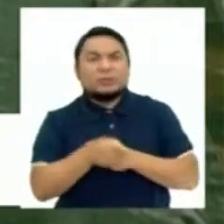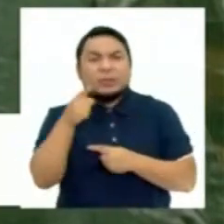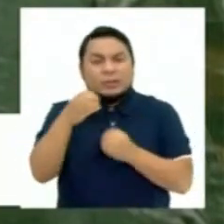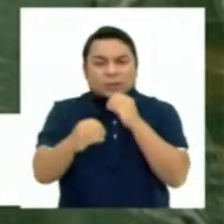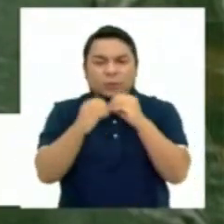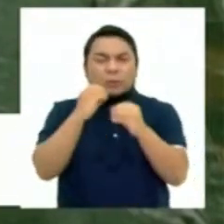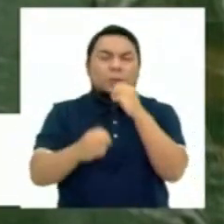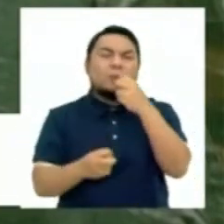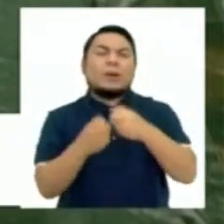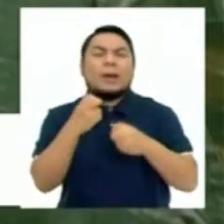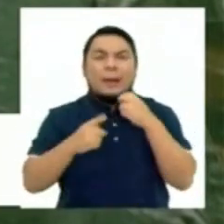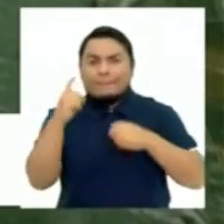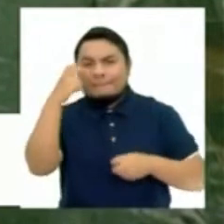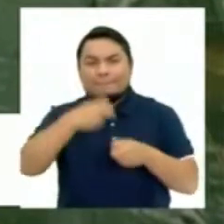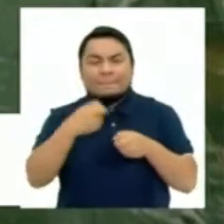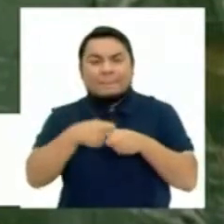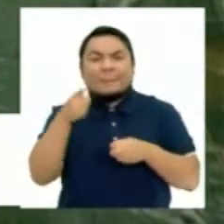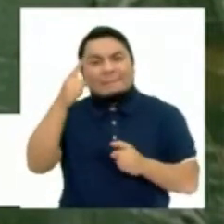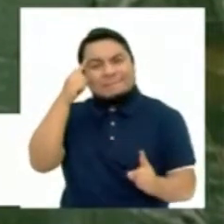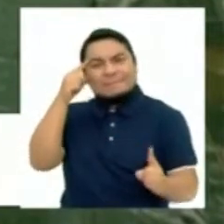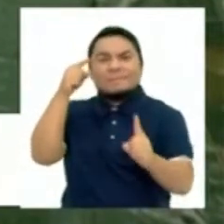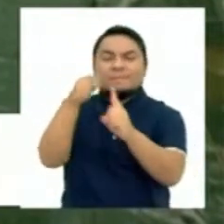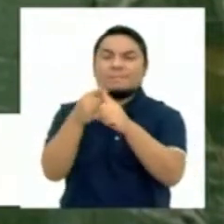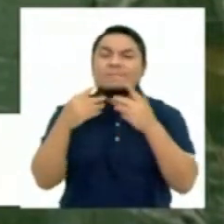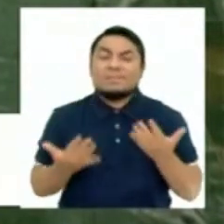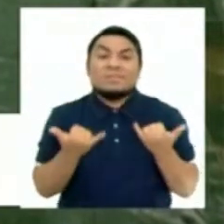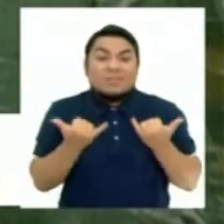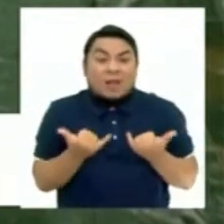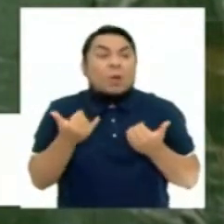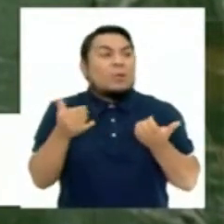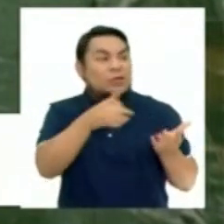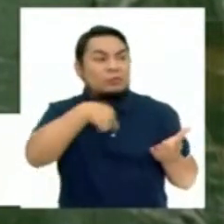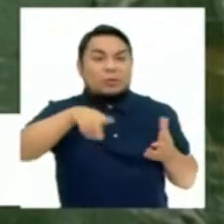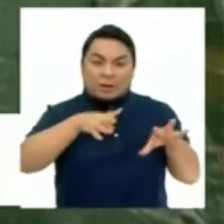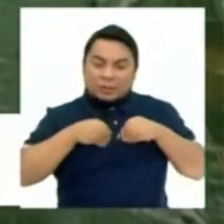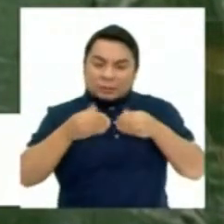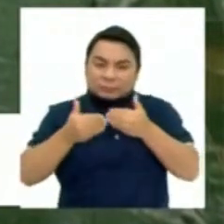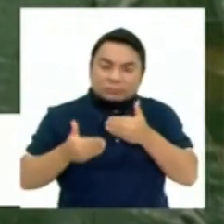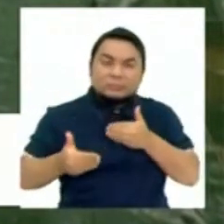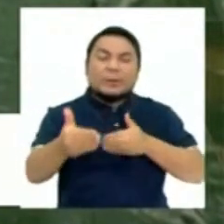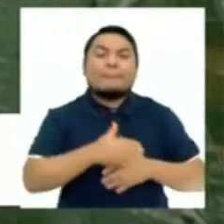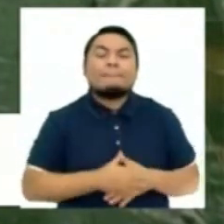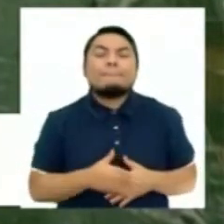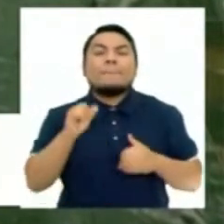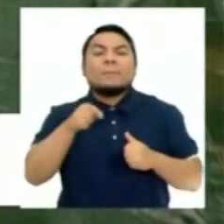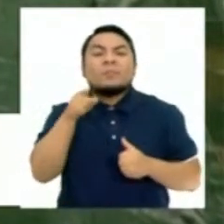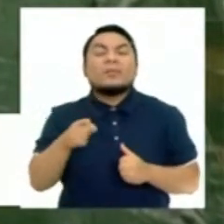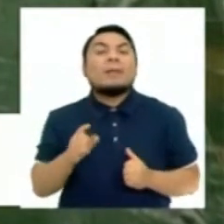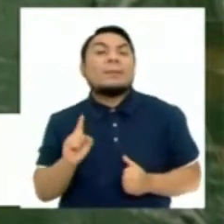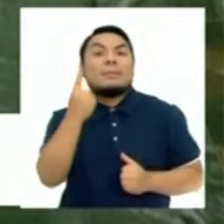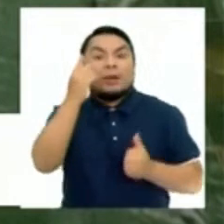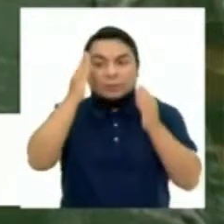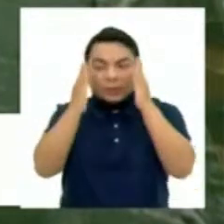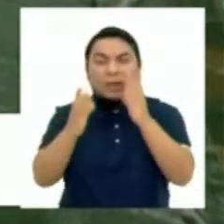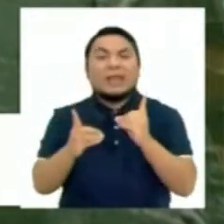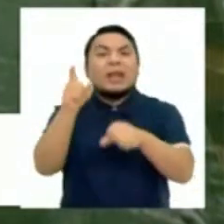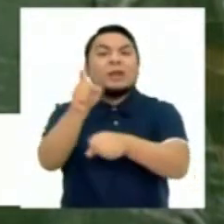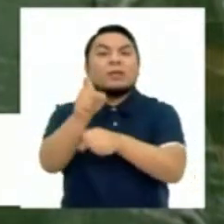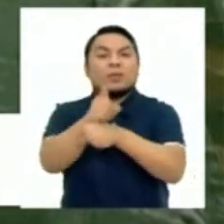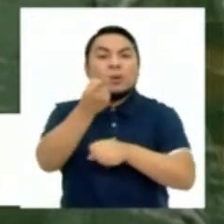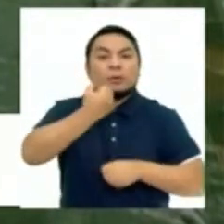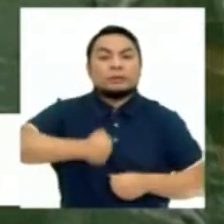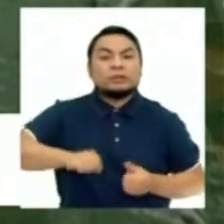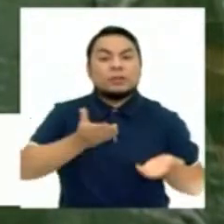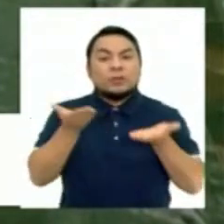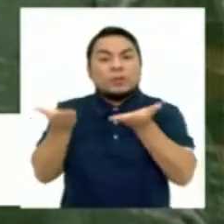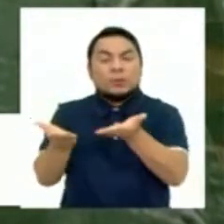superar los complejos desafíos que enfrentamos pasa por la educación que reciben nuestros